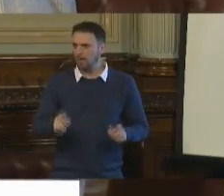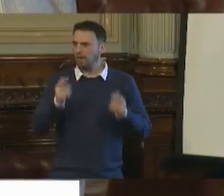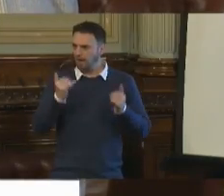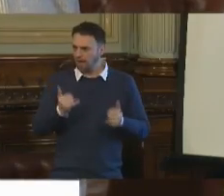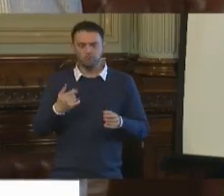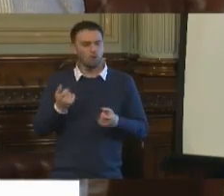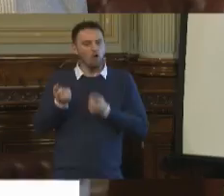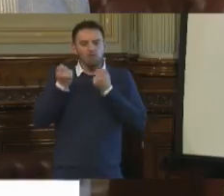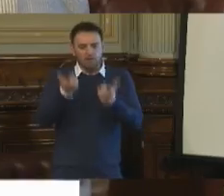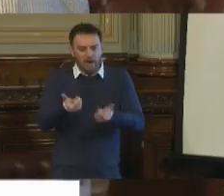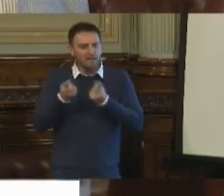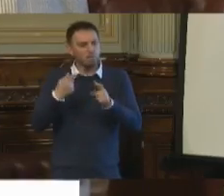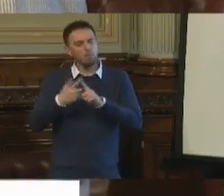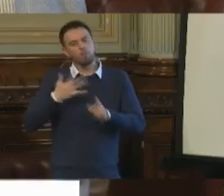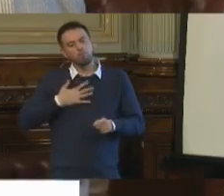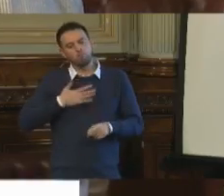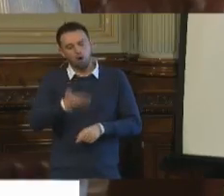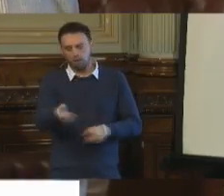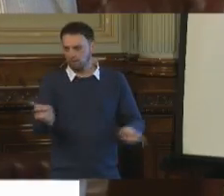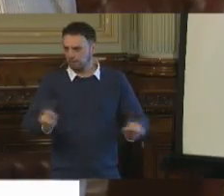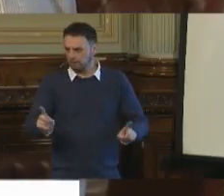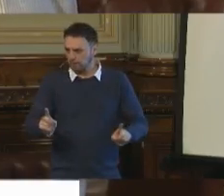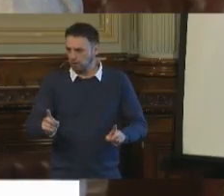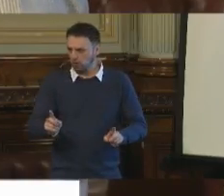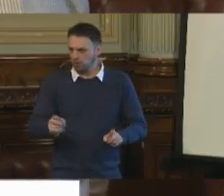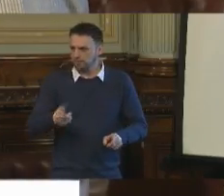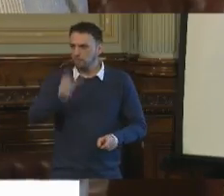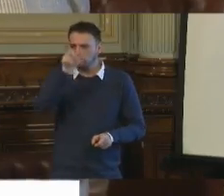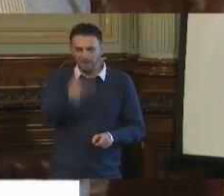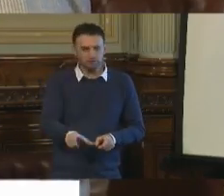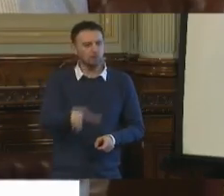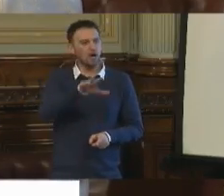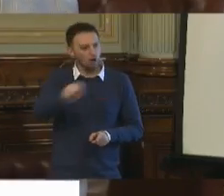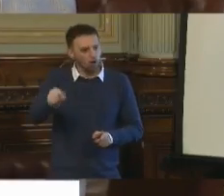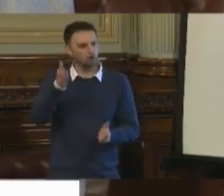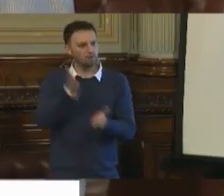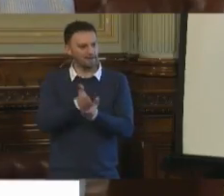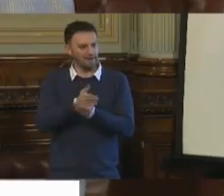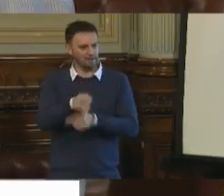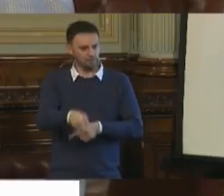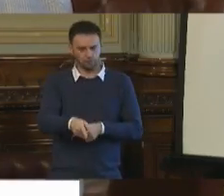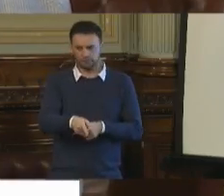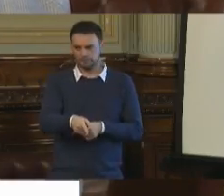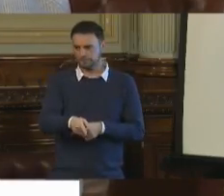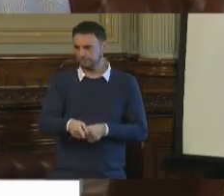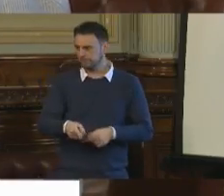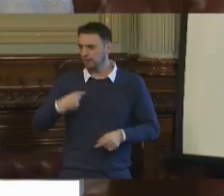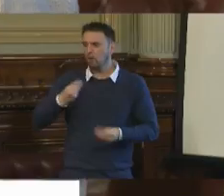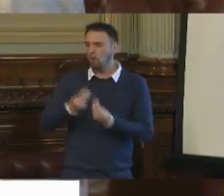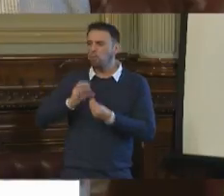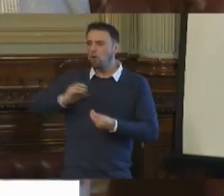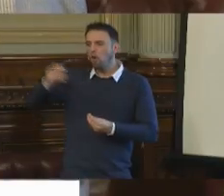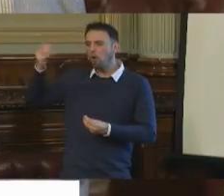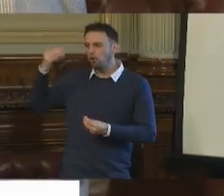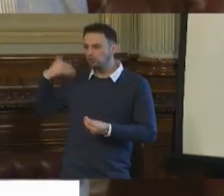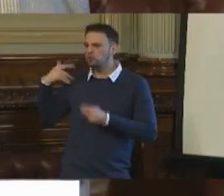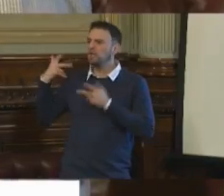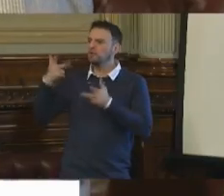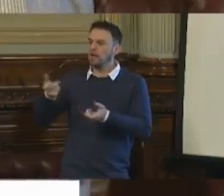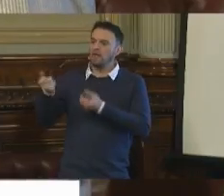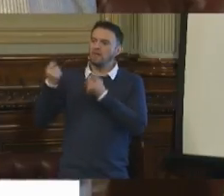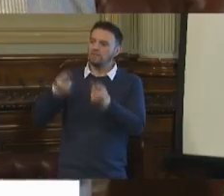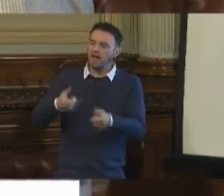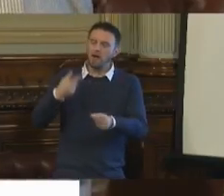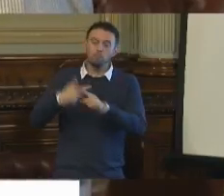lo que asistencialmente desde un punto de vista de la beneficencia que eran los conceptos que un poco se se manejaron durante mucho tiempo